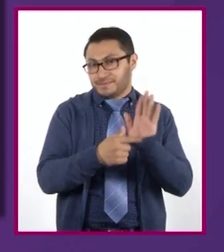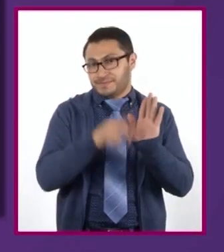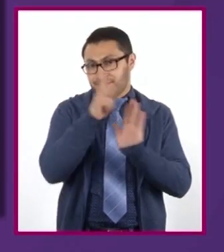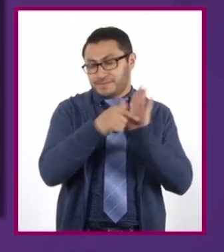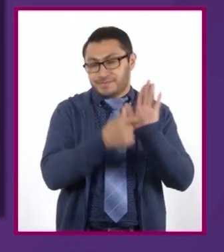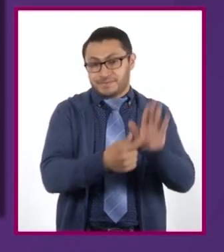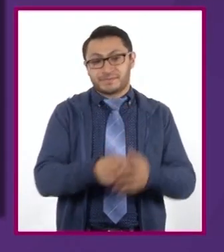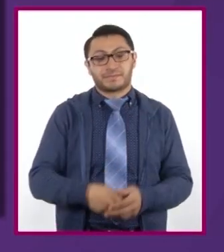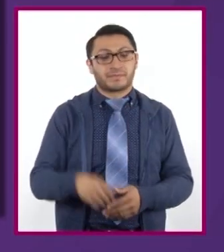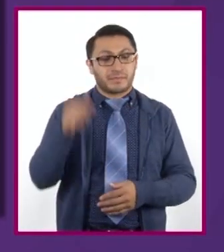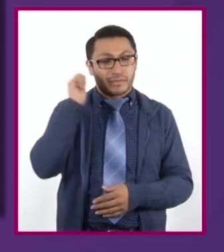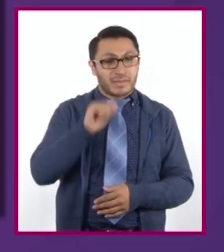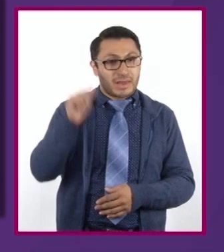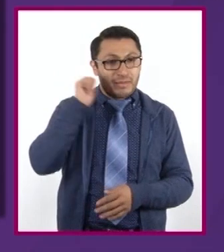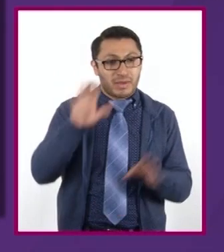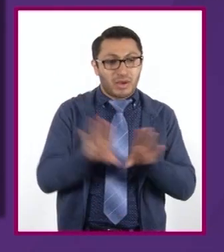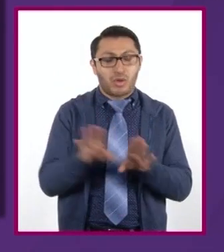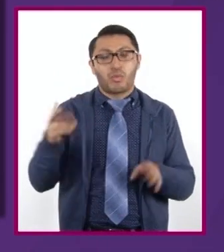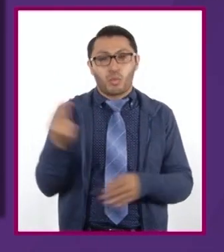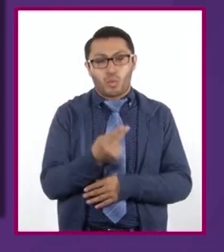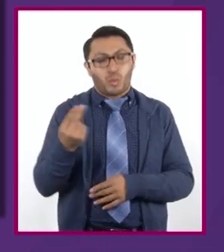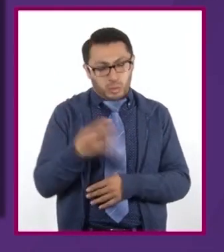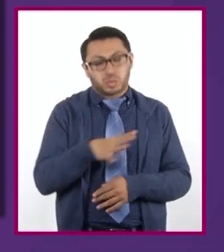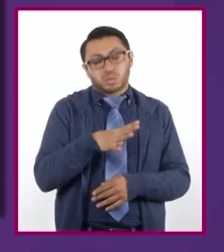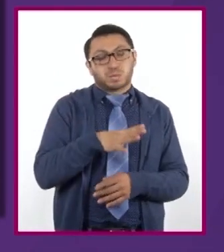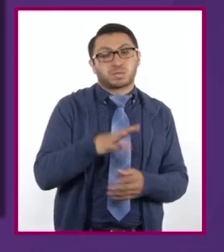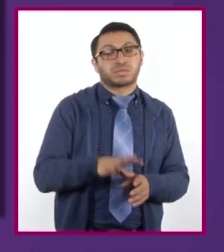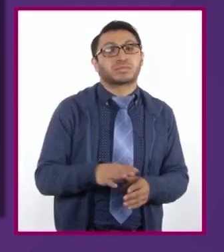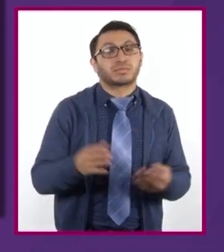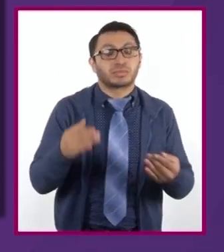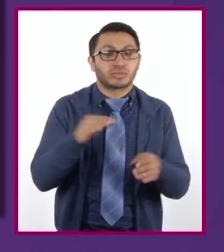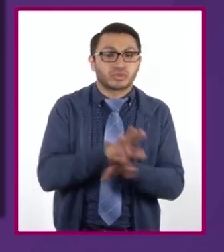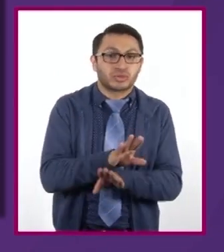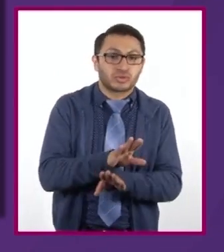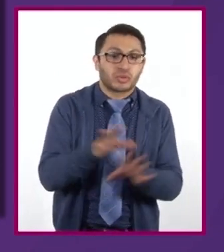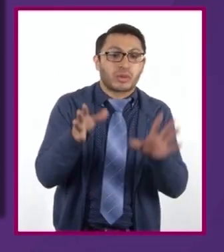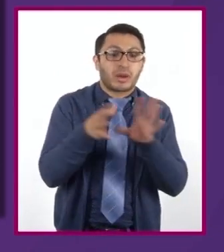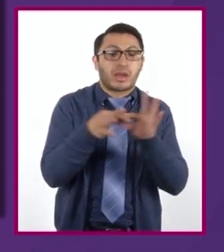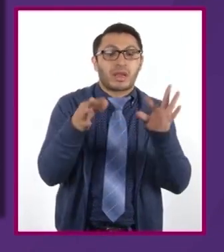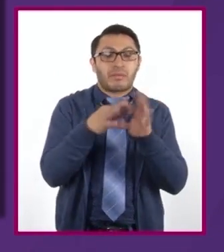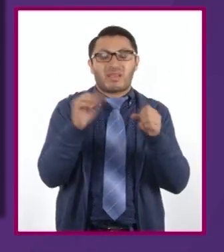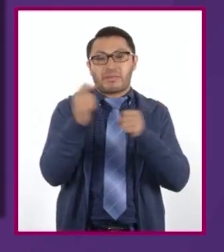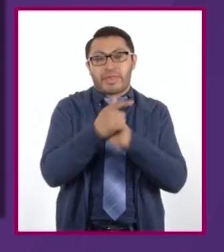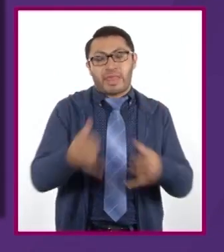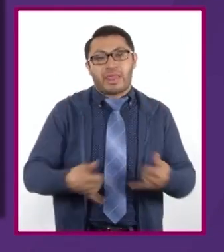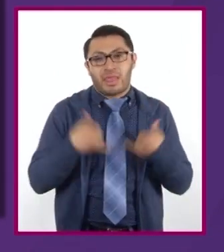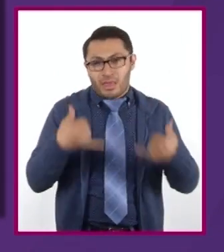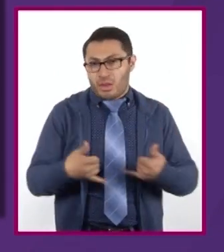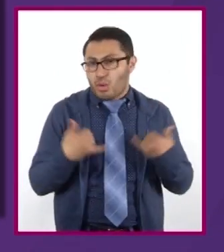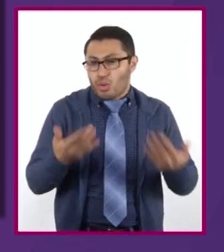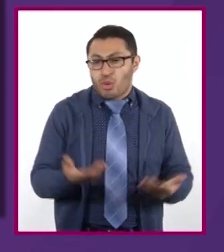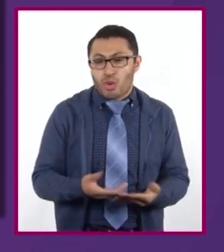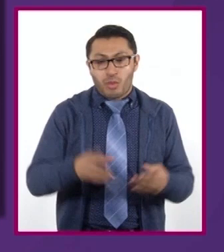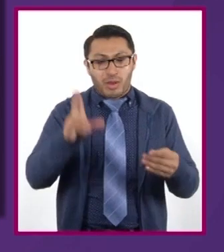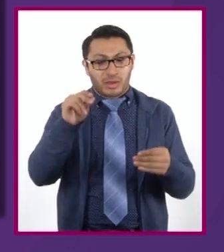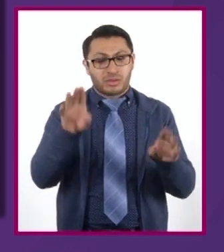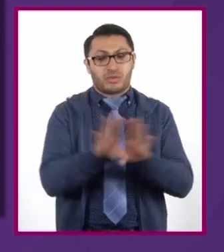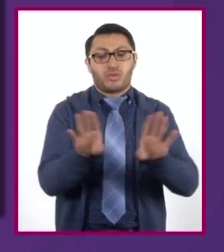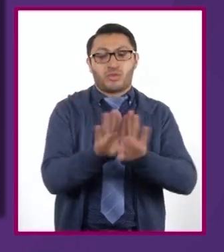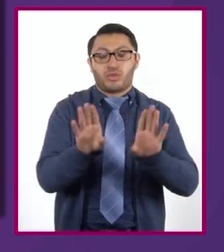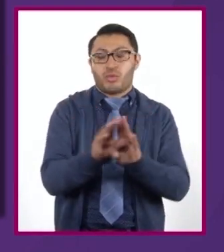Siempre ha habido una necesidad de expresión, en este caso de los jóvenes. No es